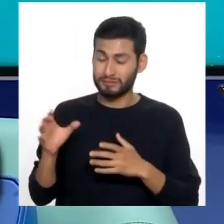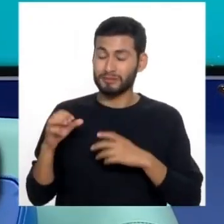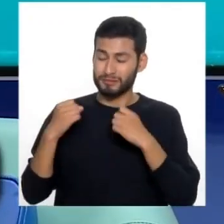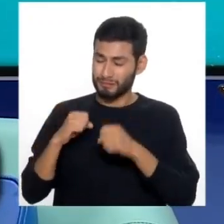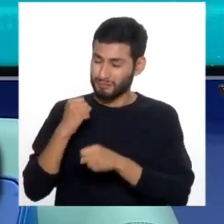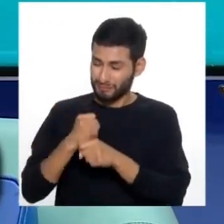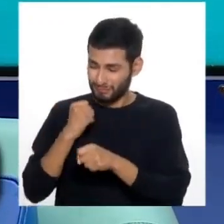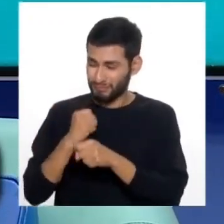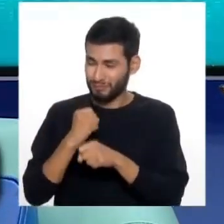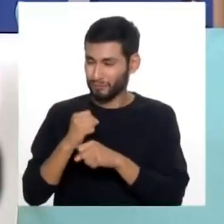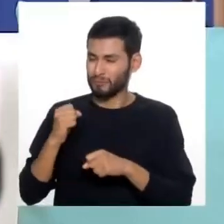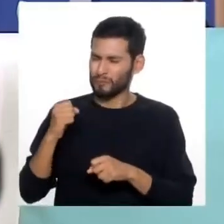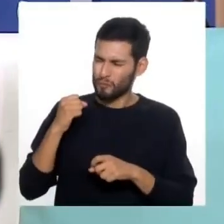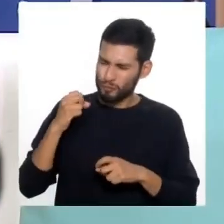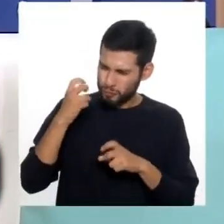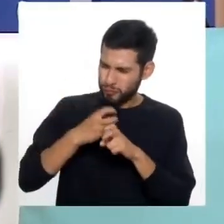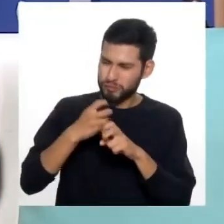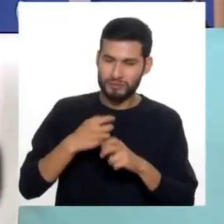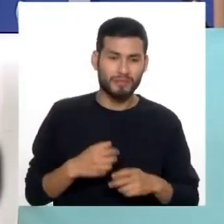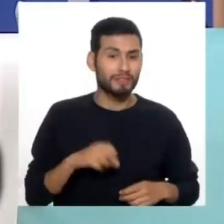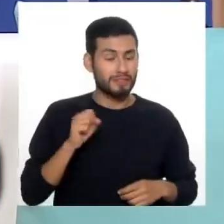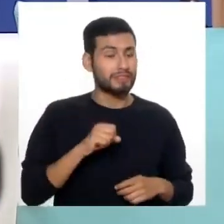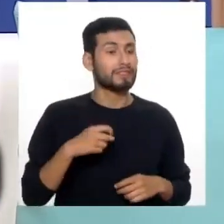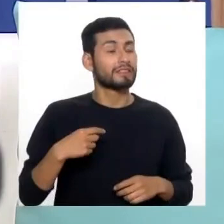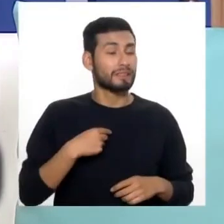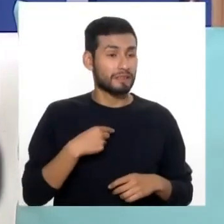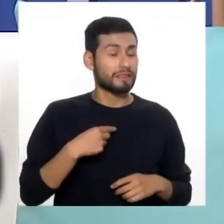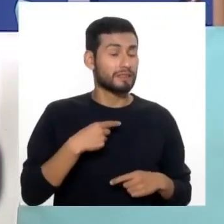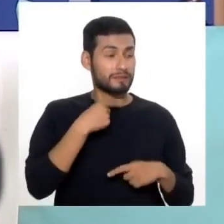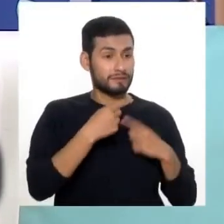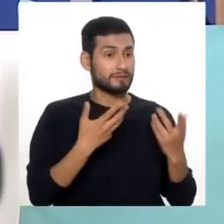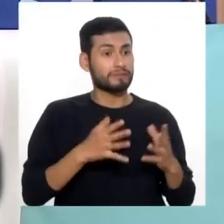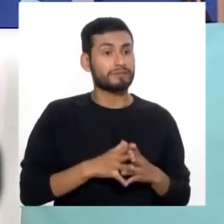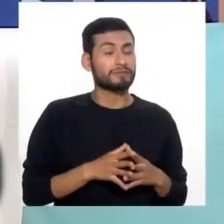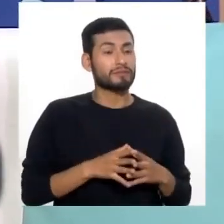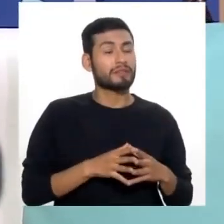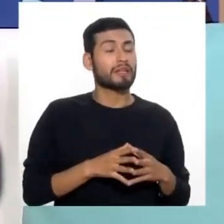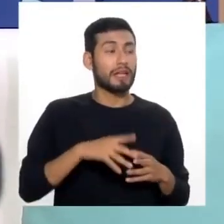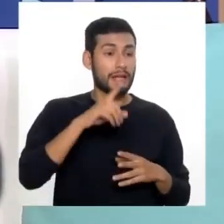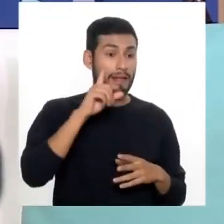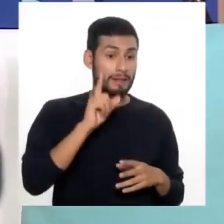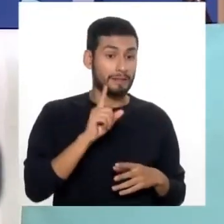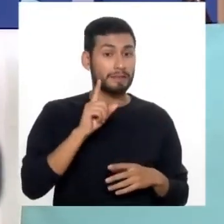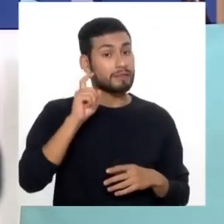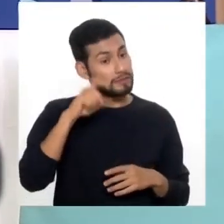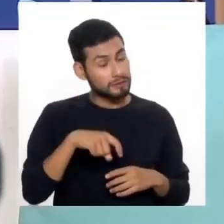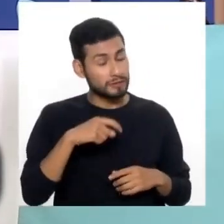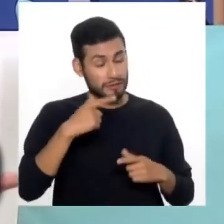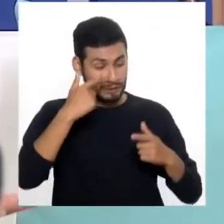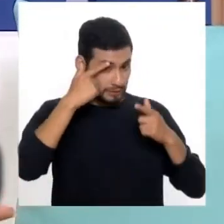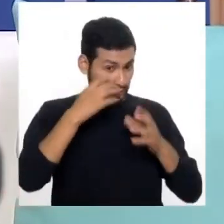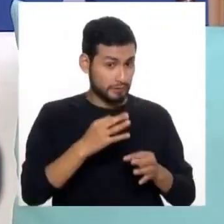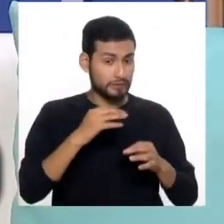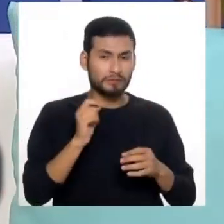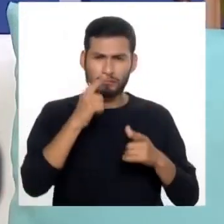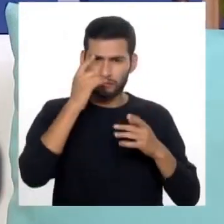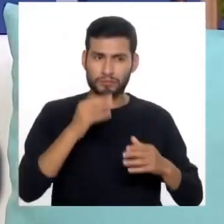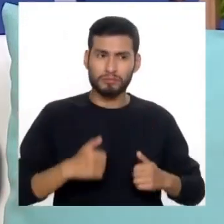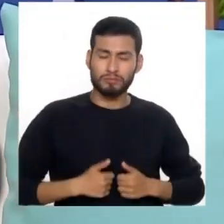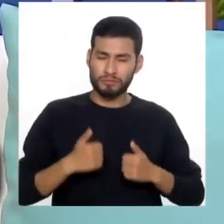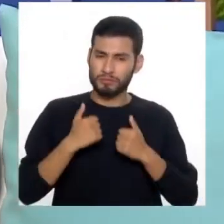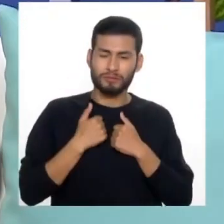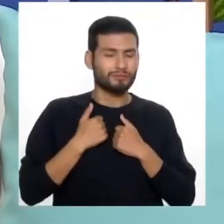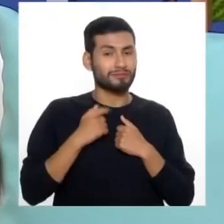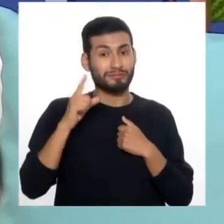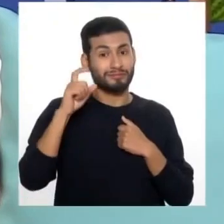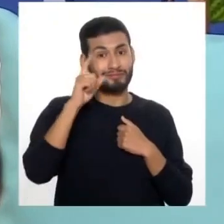trabajar durísimo. Sí, realmente, como yo siempre lo digo, hay que primero decidir. Creo que las decisiones en la vida de uno es lo